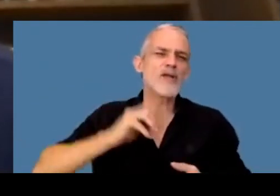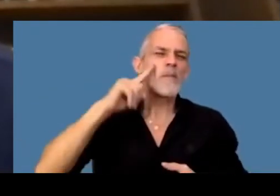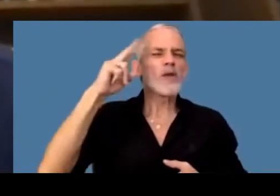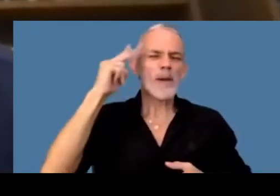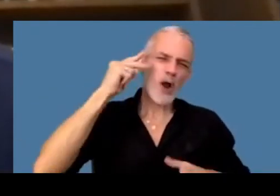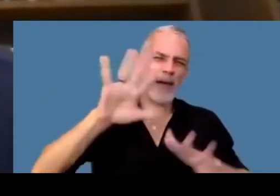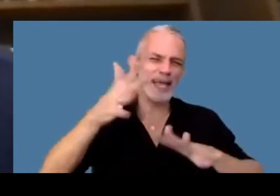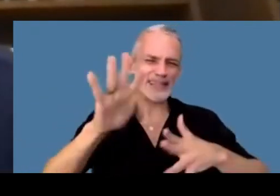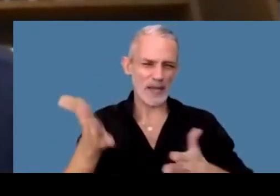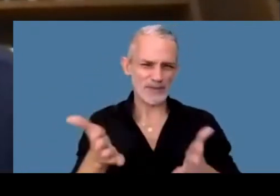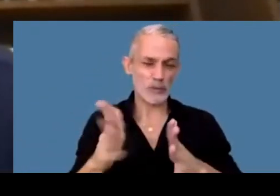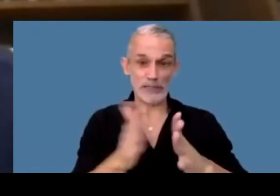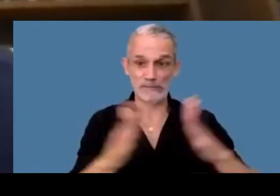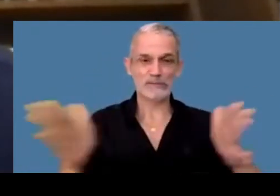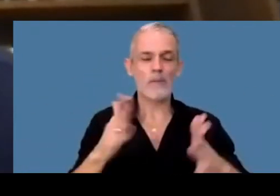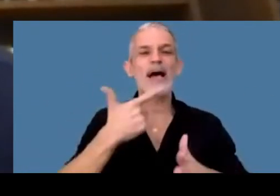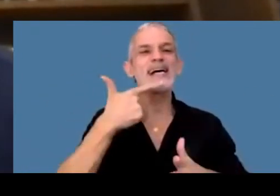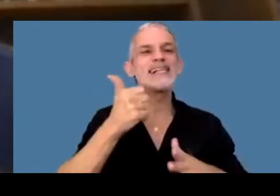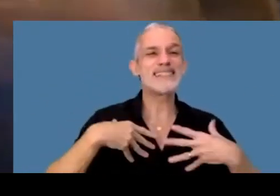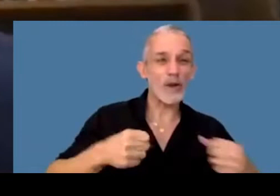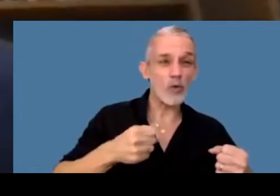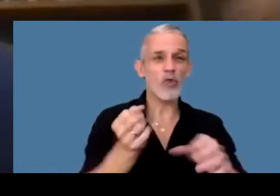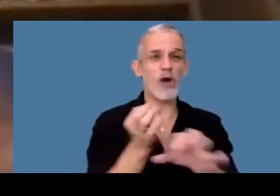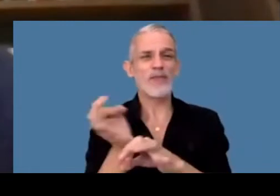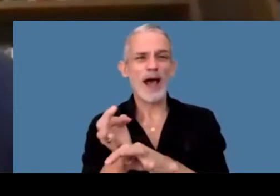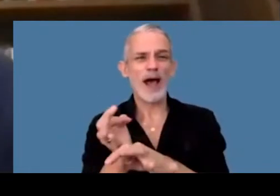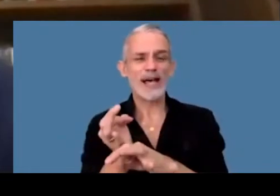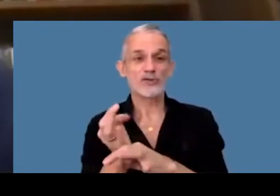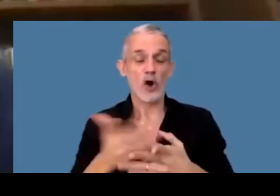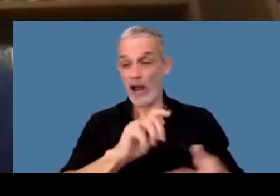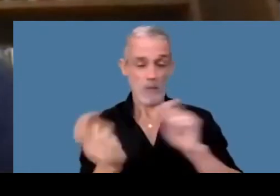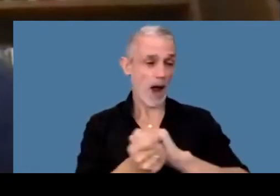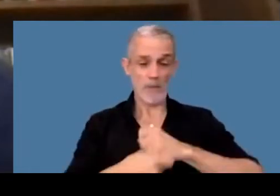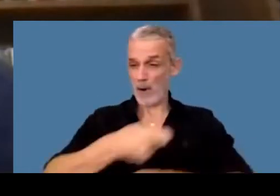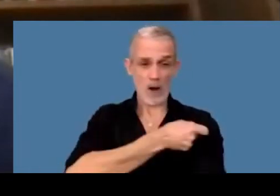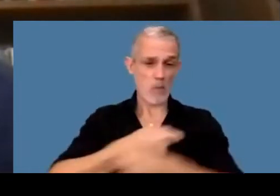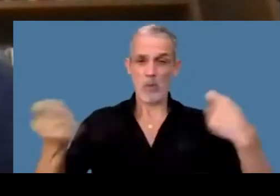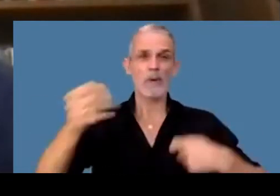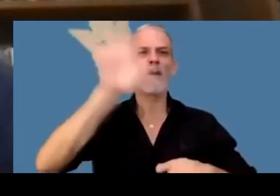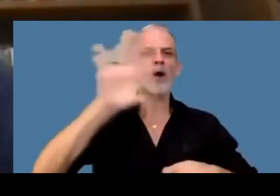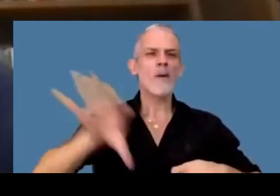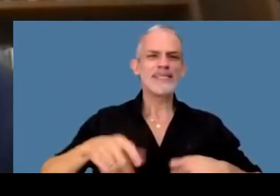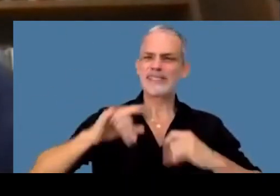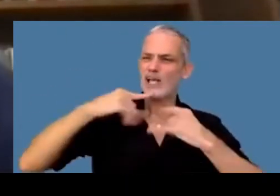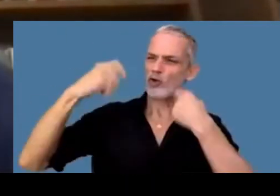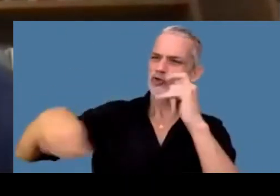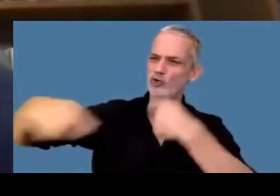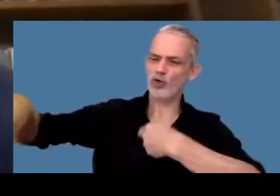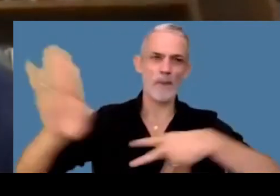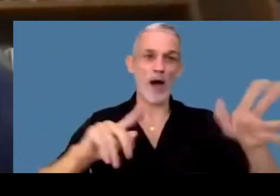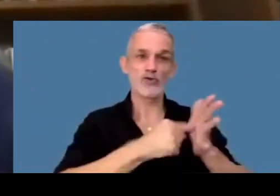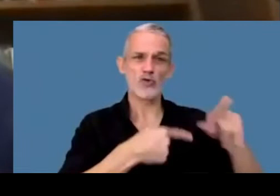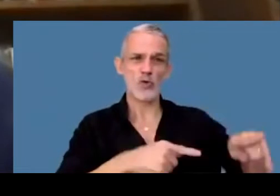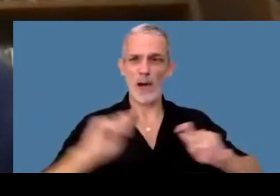más claro es lo que ha pasado con salud y educación, con la transferencia a las provincias y a la ciudad de